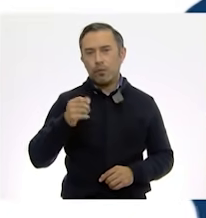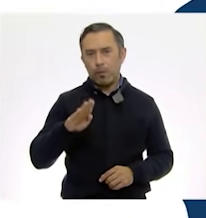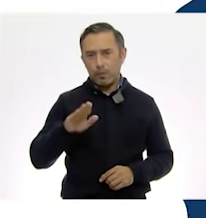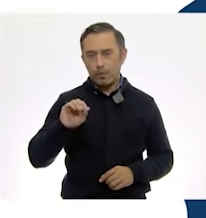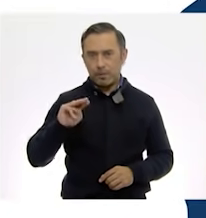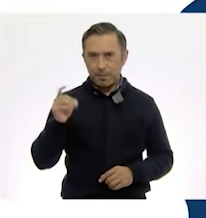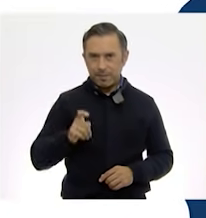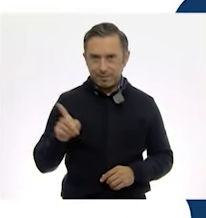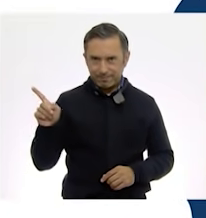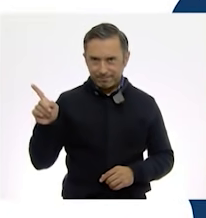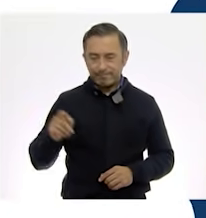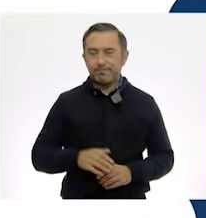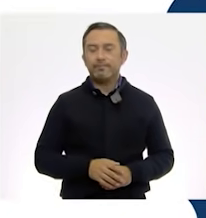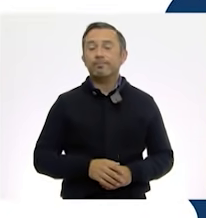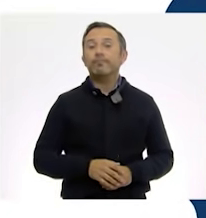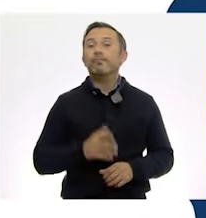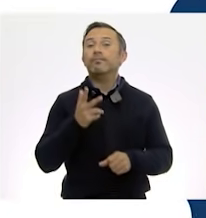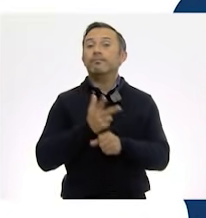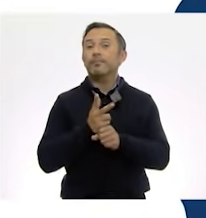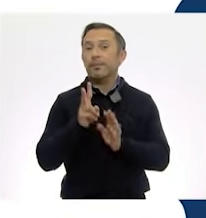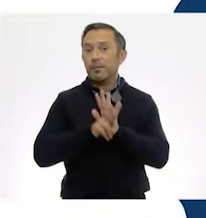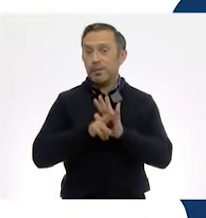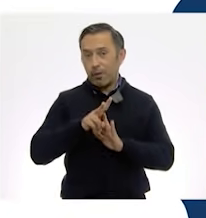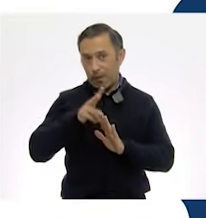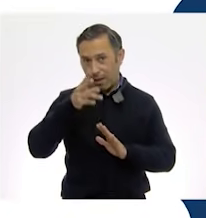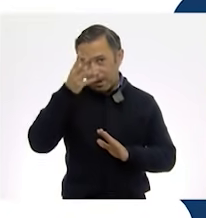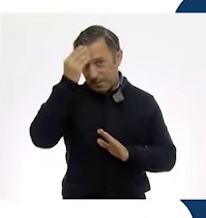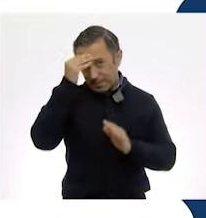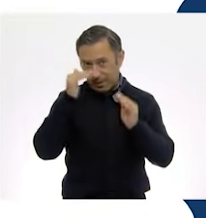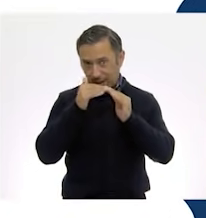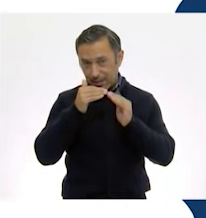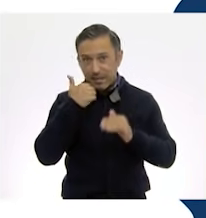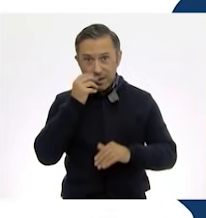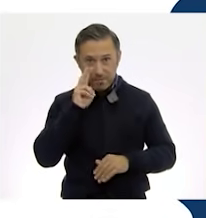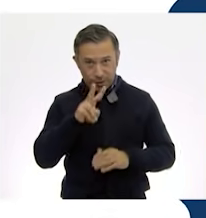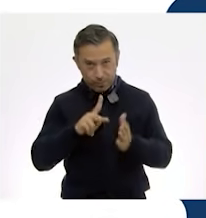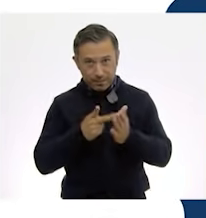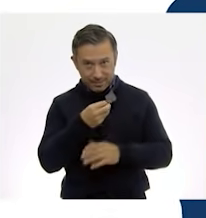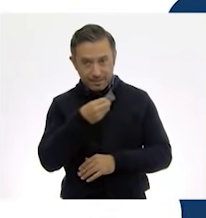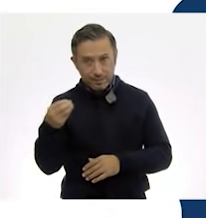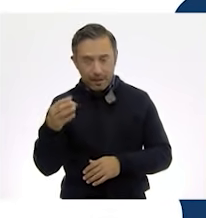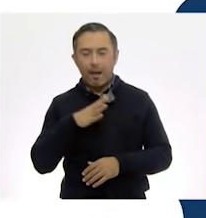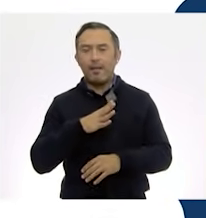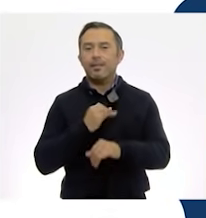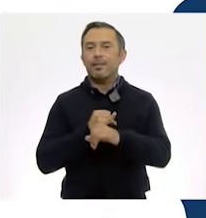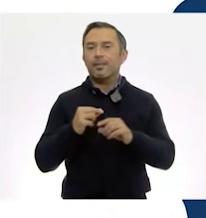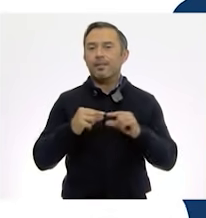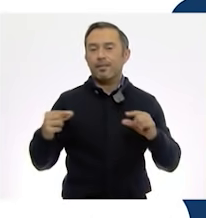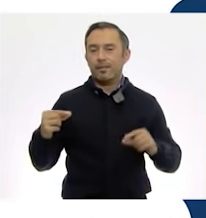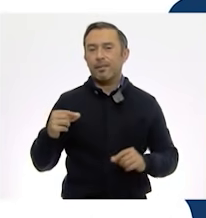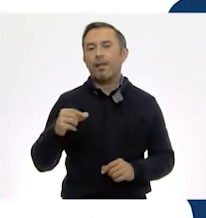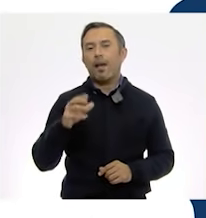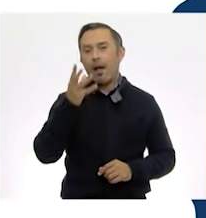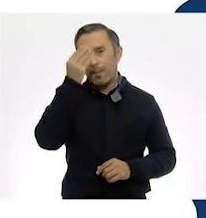conalitec.cep.gob.mx. Si quieres volver a ver los programas de Aprende en Casa, los puedes encontrar en la siguiente liga: